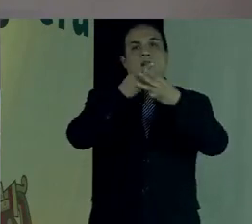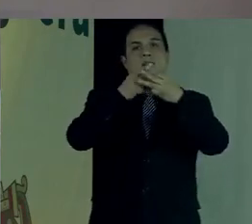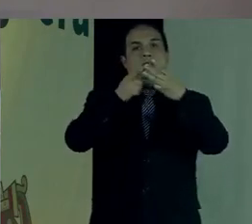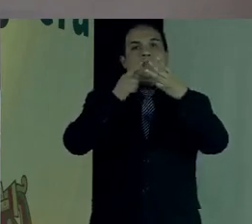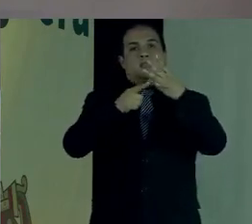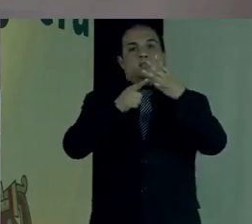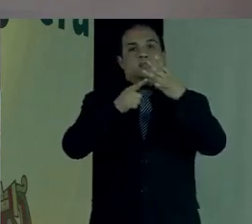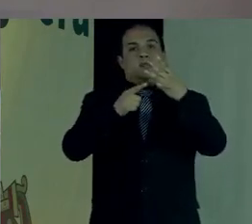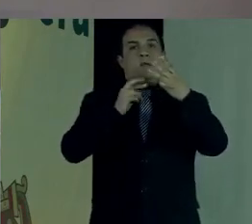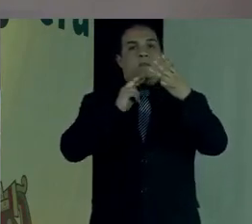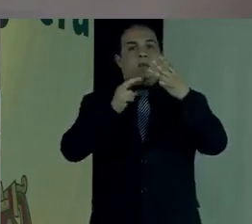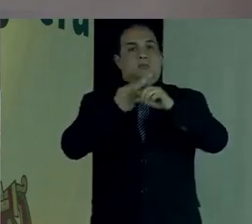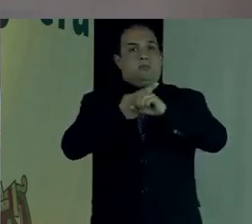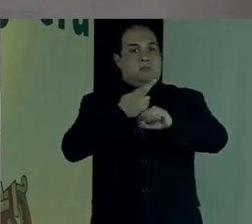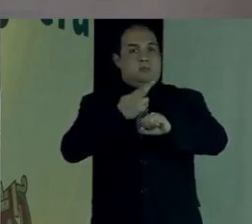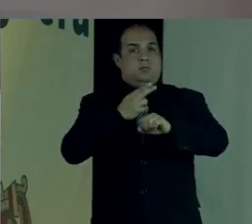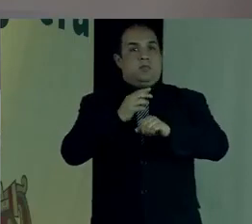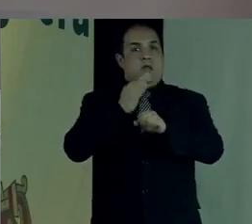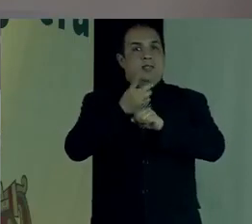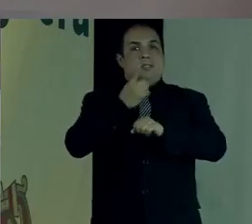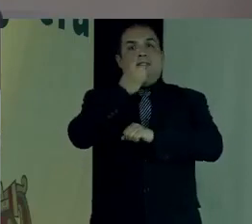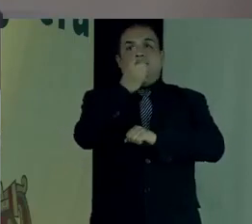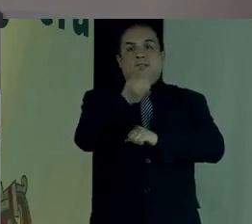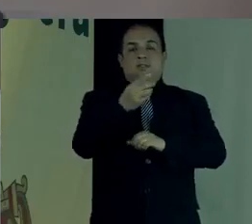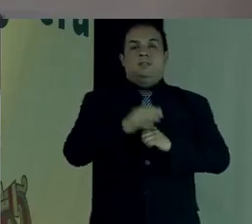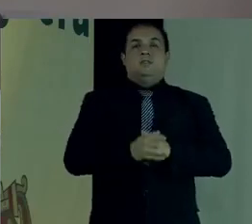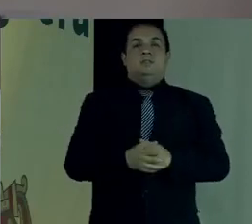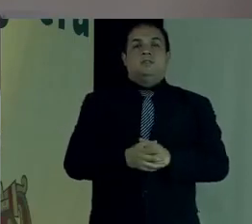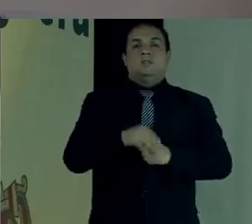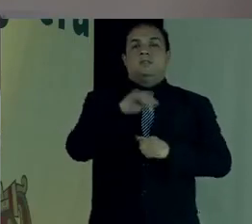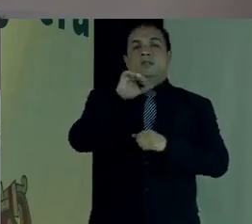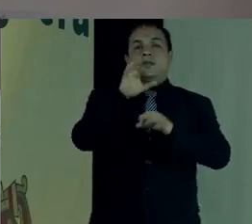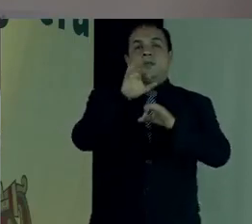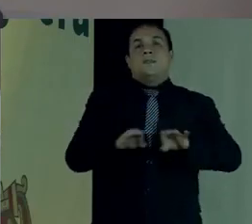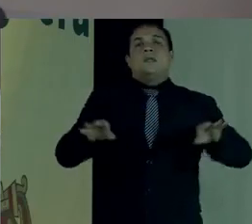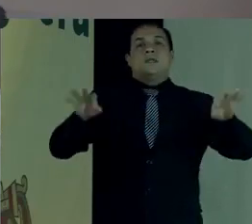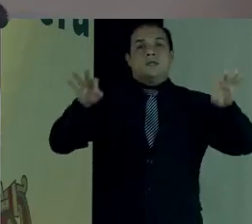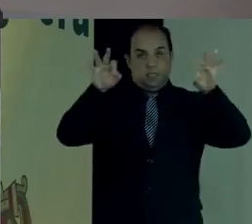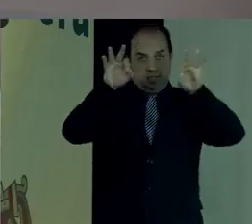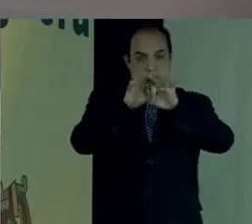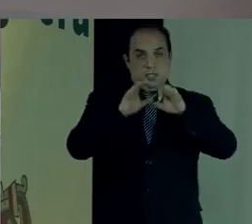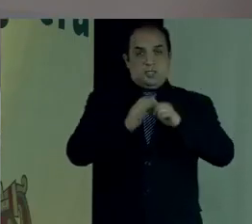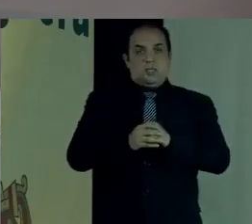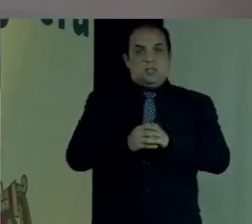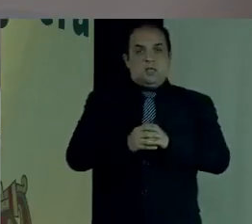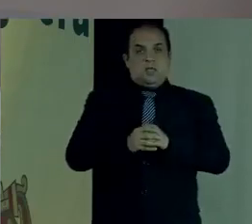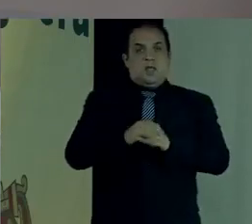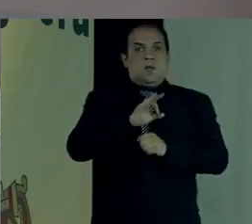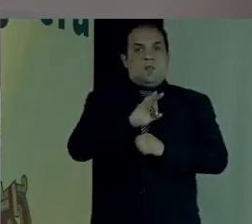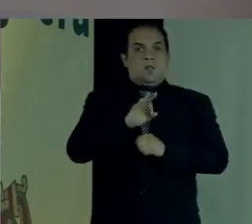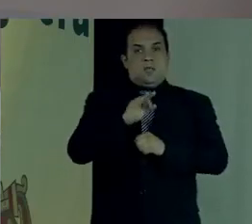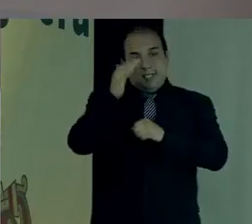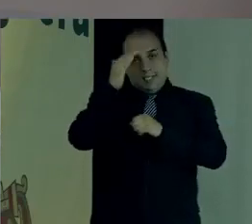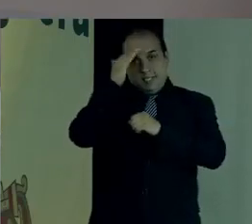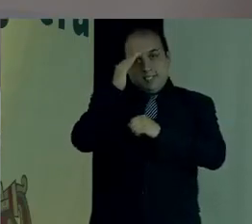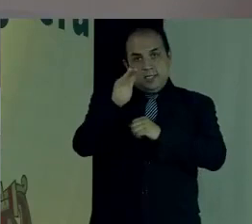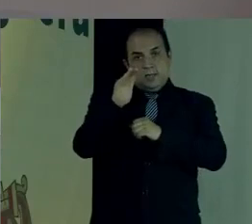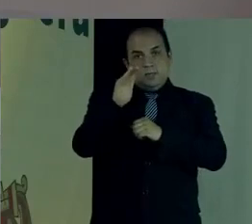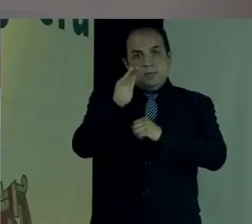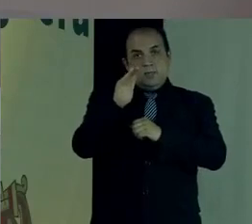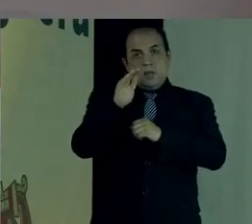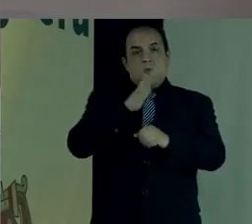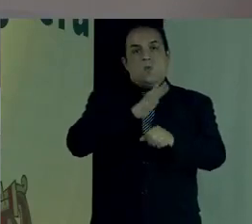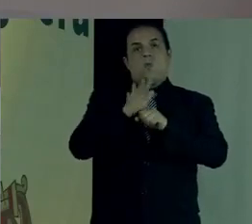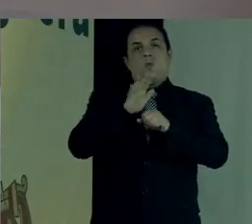conclusiones mayores que voy a destacar si es importante para poder visualizar lo que